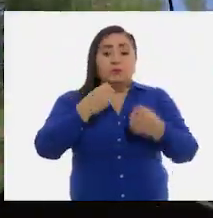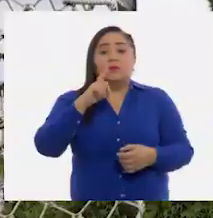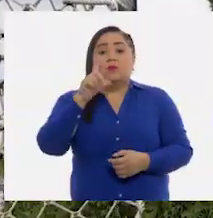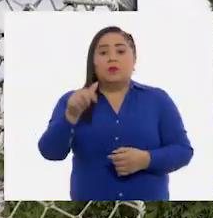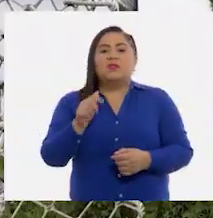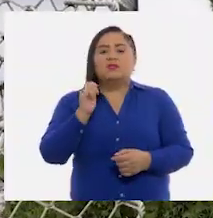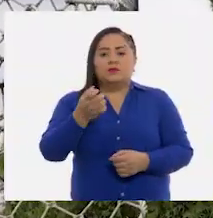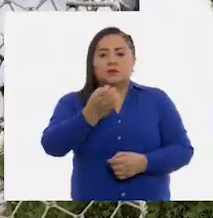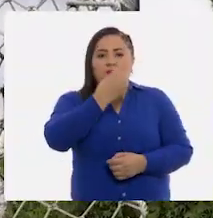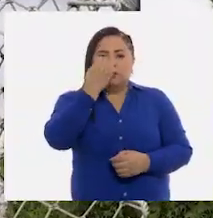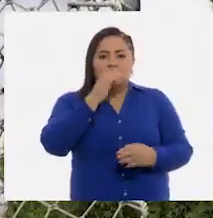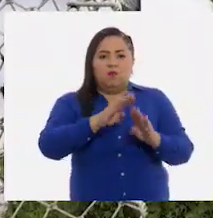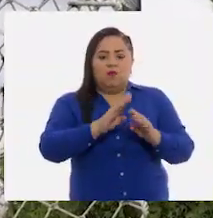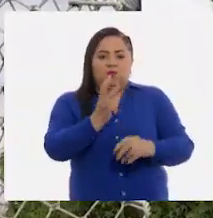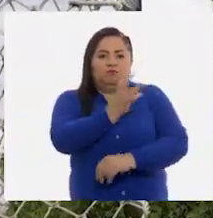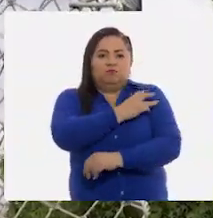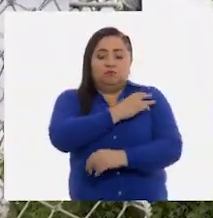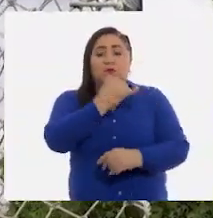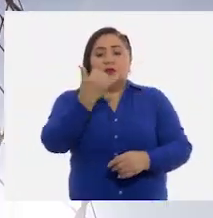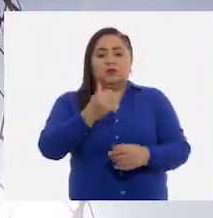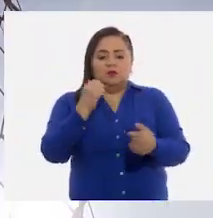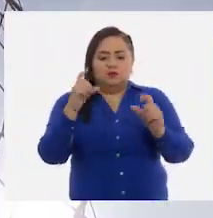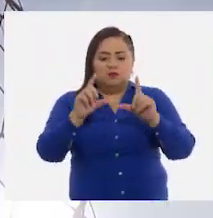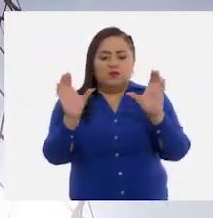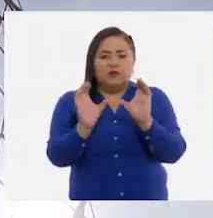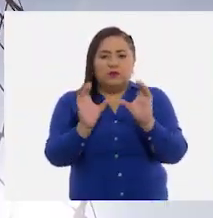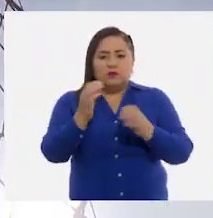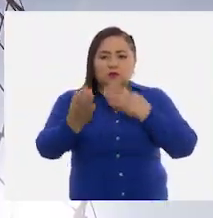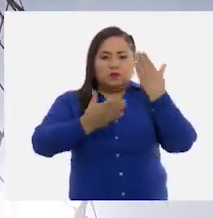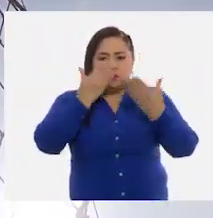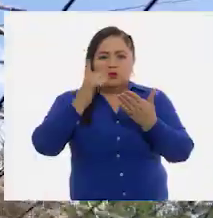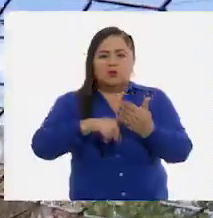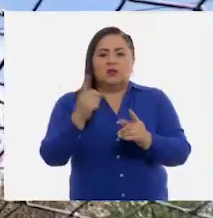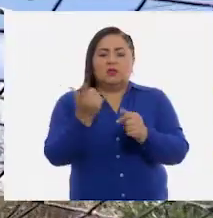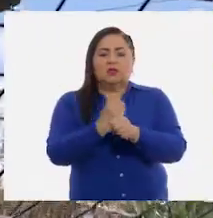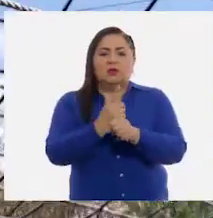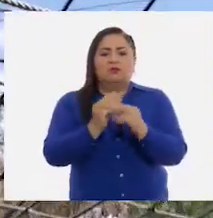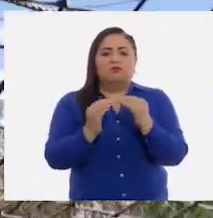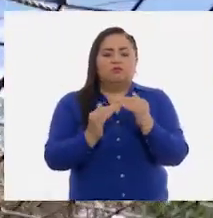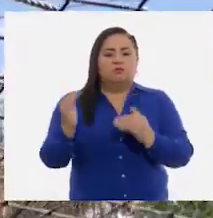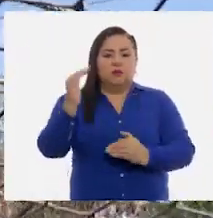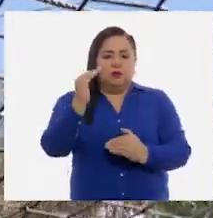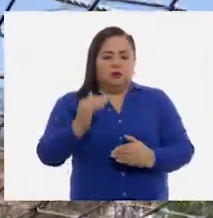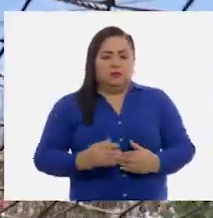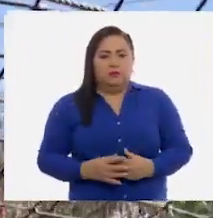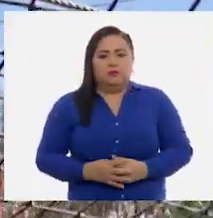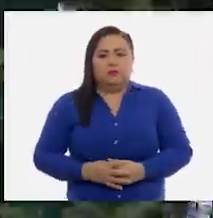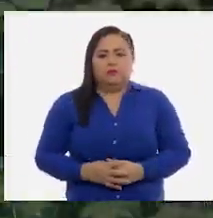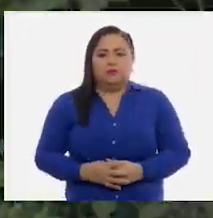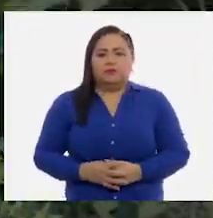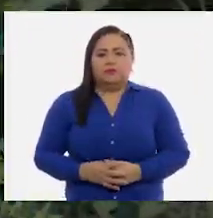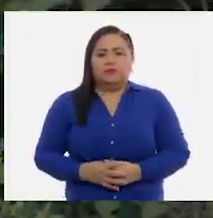Egresan con el grado de subteniente y con certificado de estudios a nivel licenciatura.